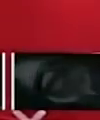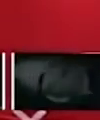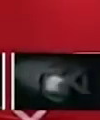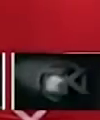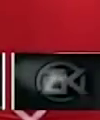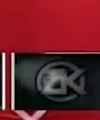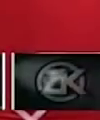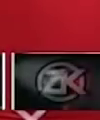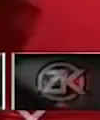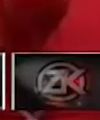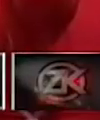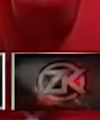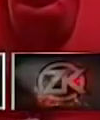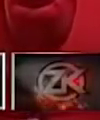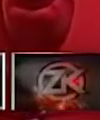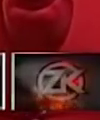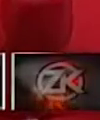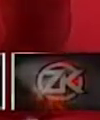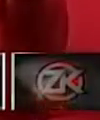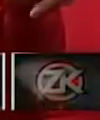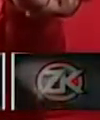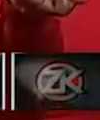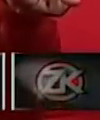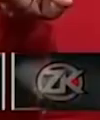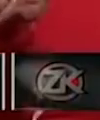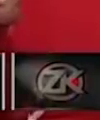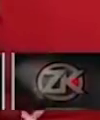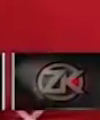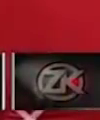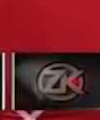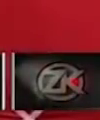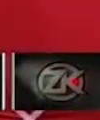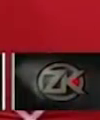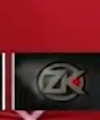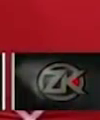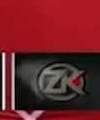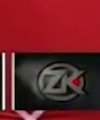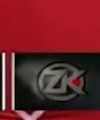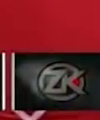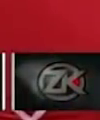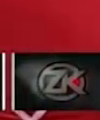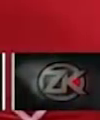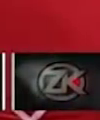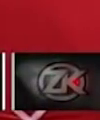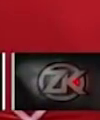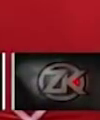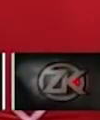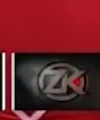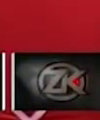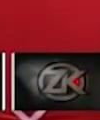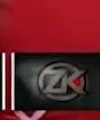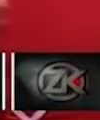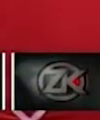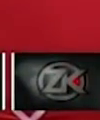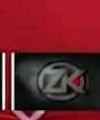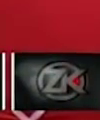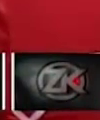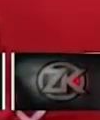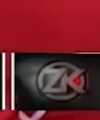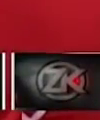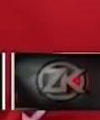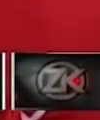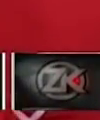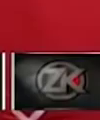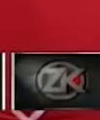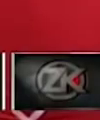ellos, entonces se iba a voltear la gente dentro de las Fuerzas Armadas y la comunidad internacional, que no les cree ya un carajo porque cerraron